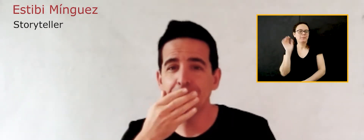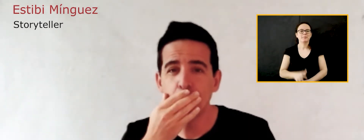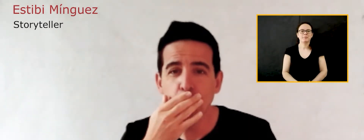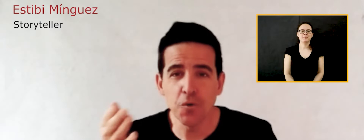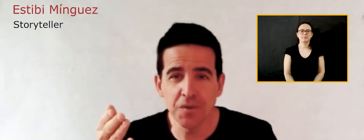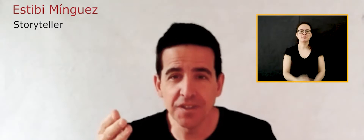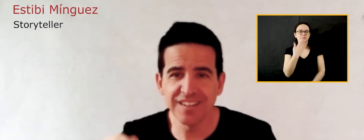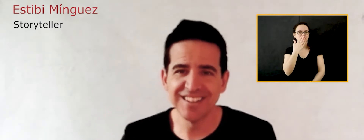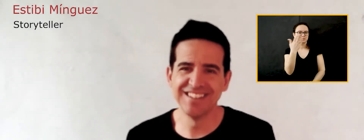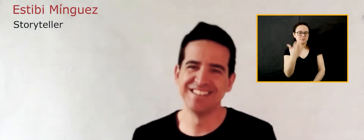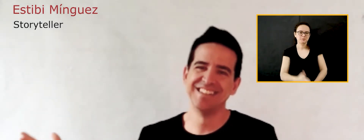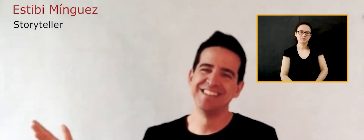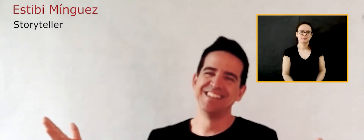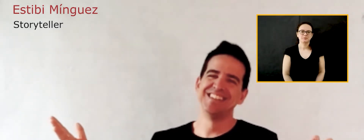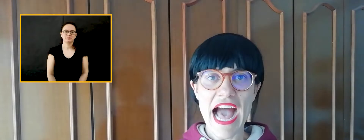Bye-bye!